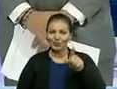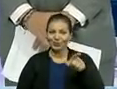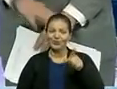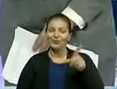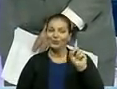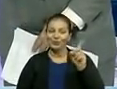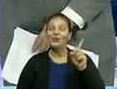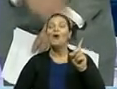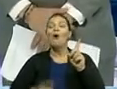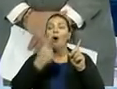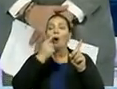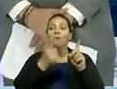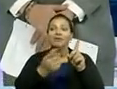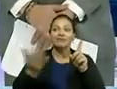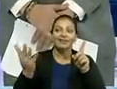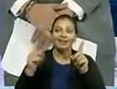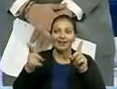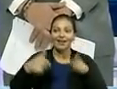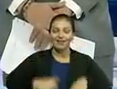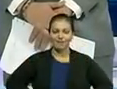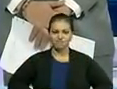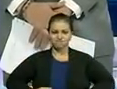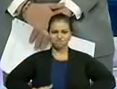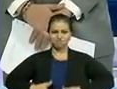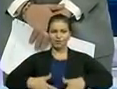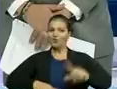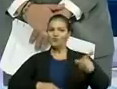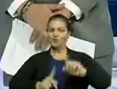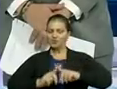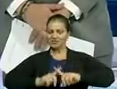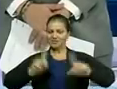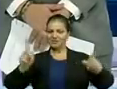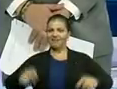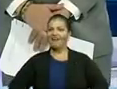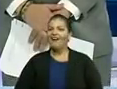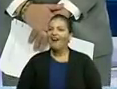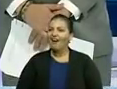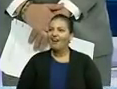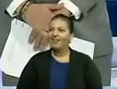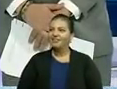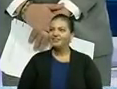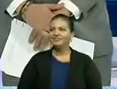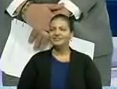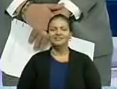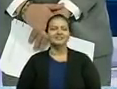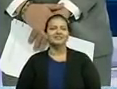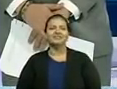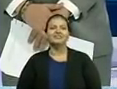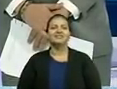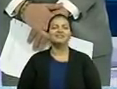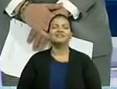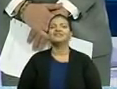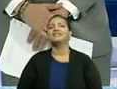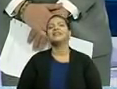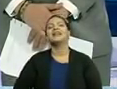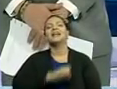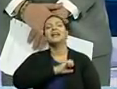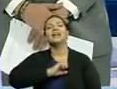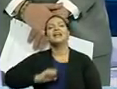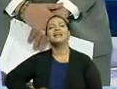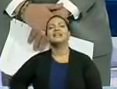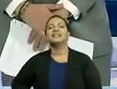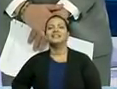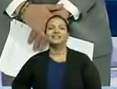menos usted. Por si acaso. Por si acaso. Barriga de jubilado, cementerio. Está contentísimo con esos tres goles. Y usted,